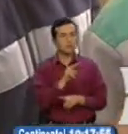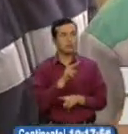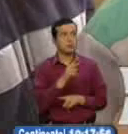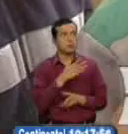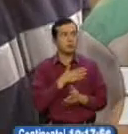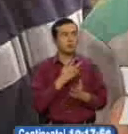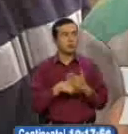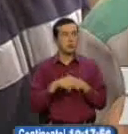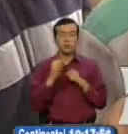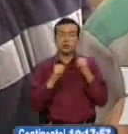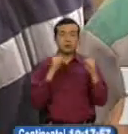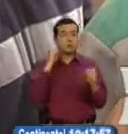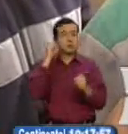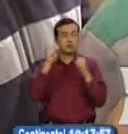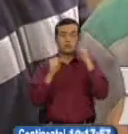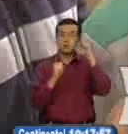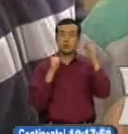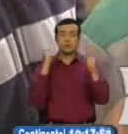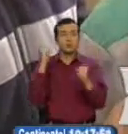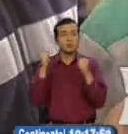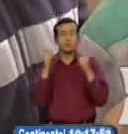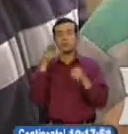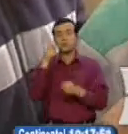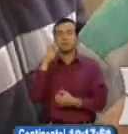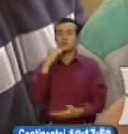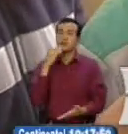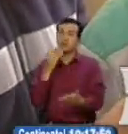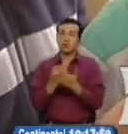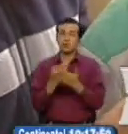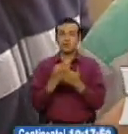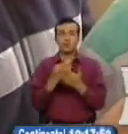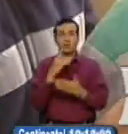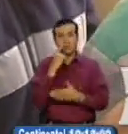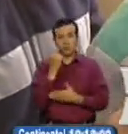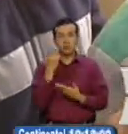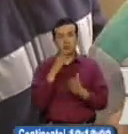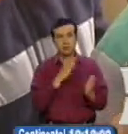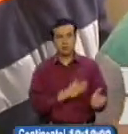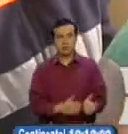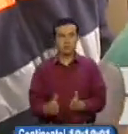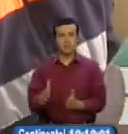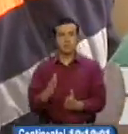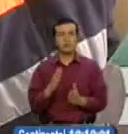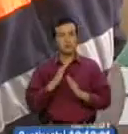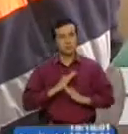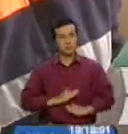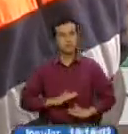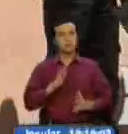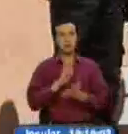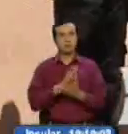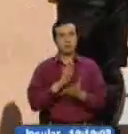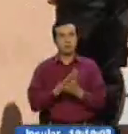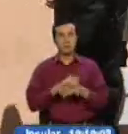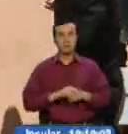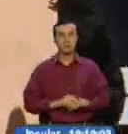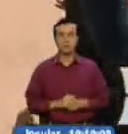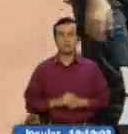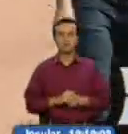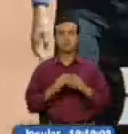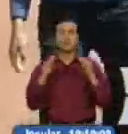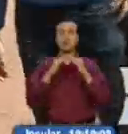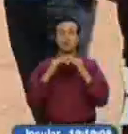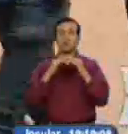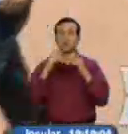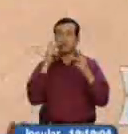en shock. Pero doy gracias a Dios que es un hombre preparado y se siente un poquito tranquilo. La infraestructura de la